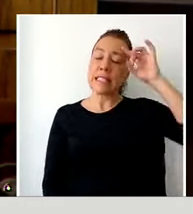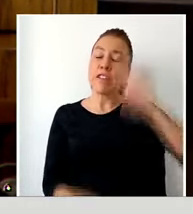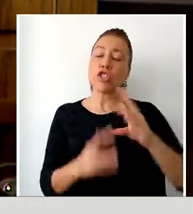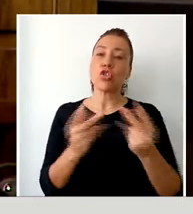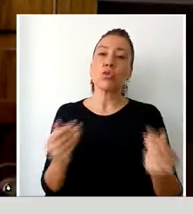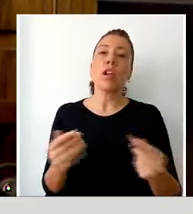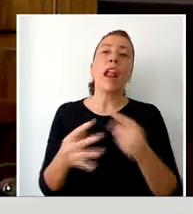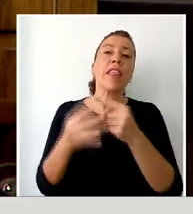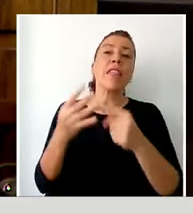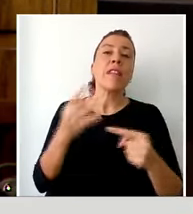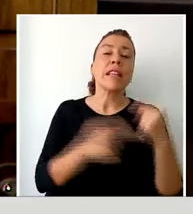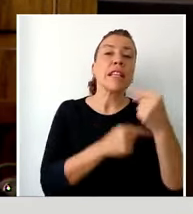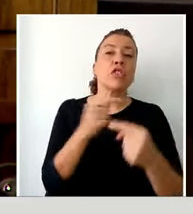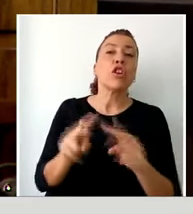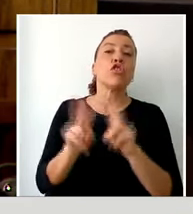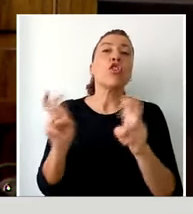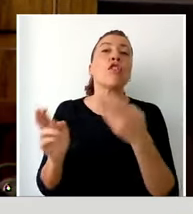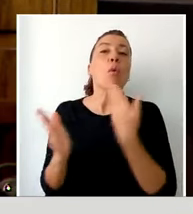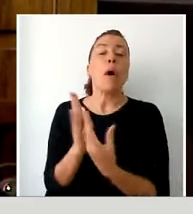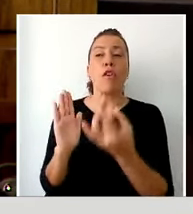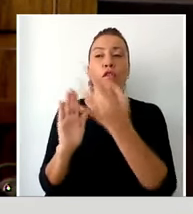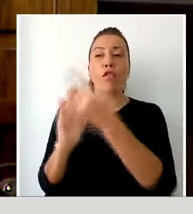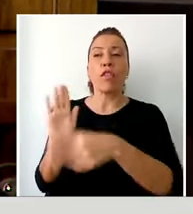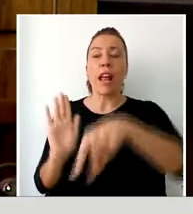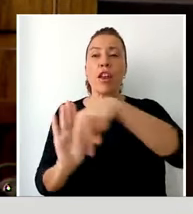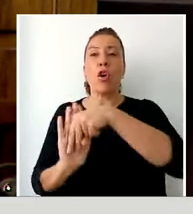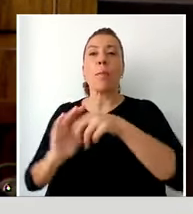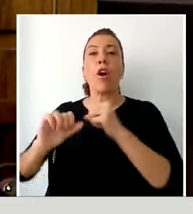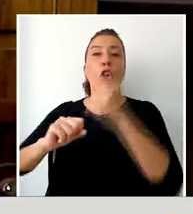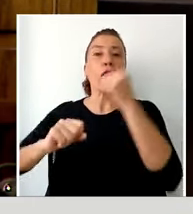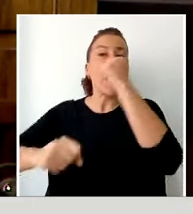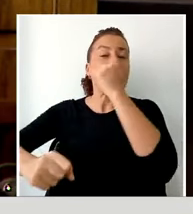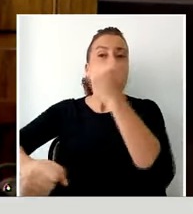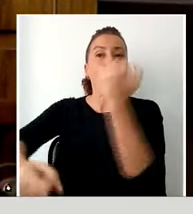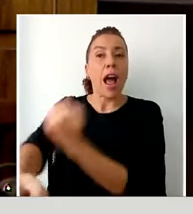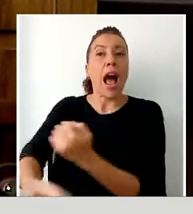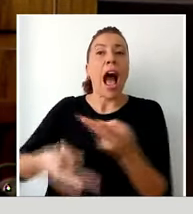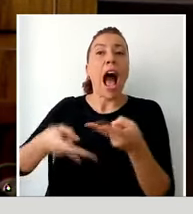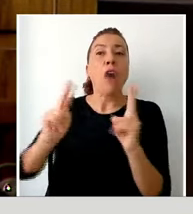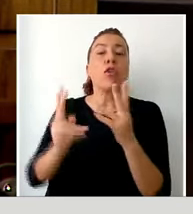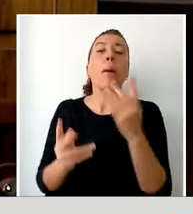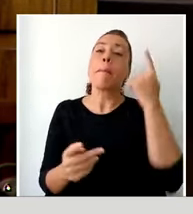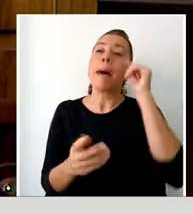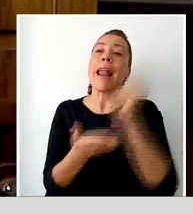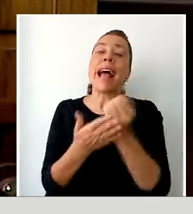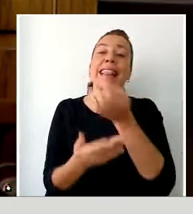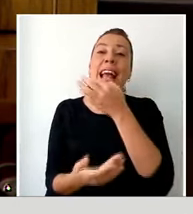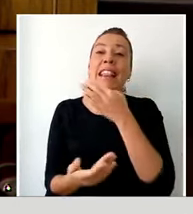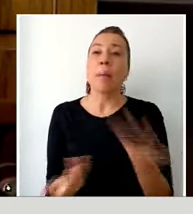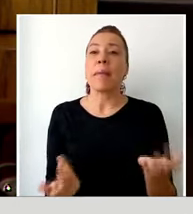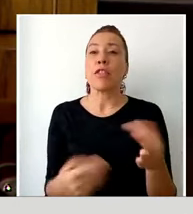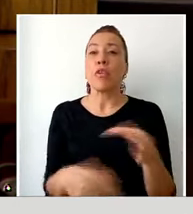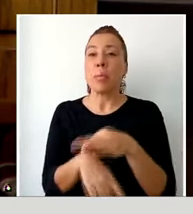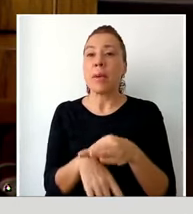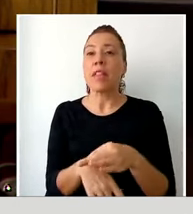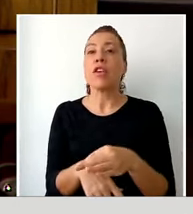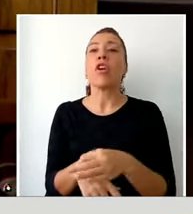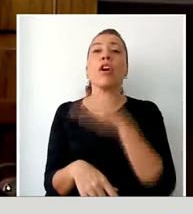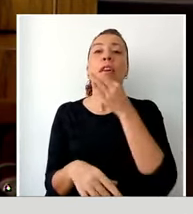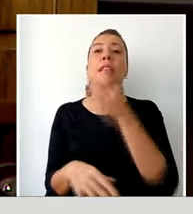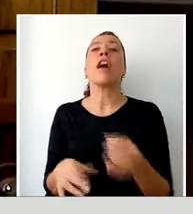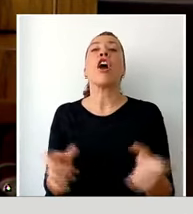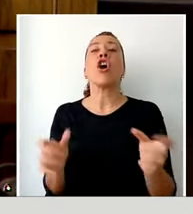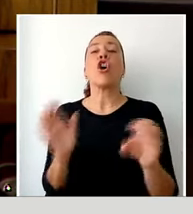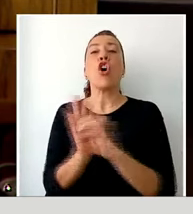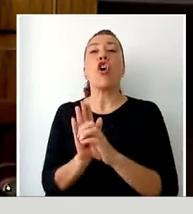a infracciones de las normas antidopaje y las autorizaciones de uso terapéutico de conformidad con el código mundial antidopaje y los